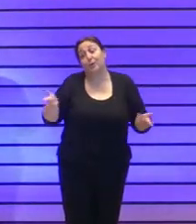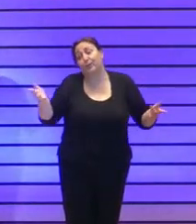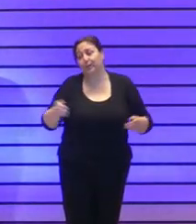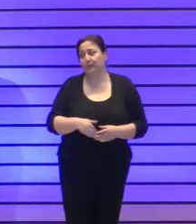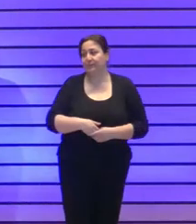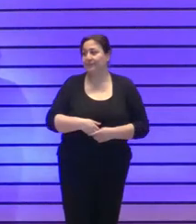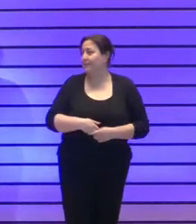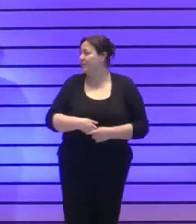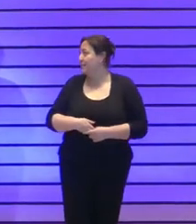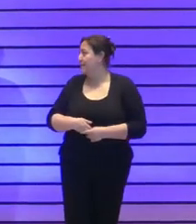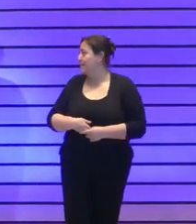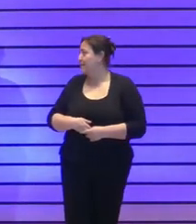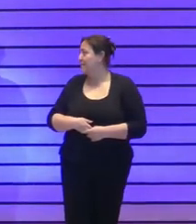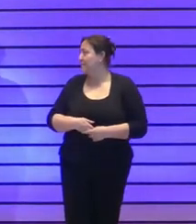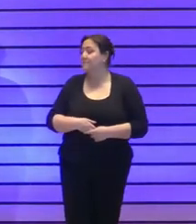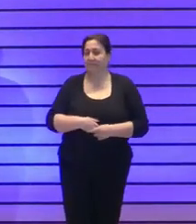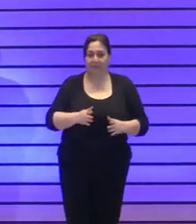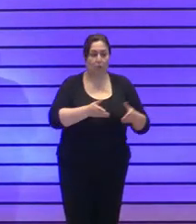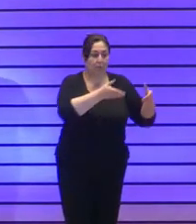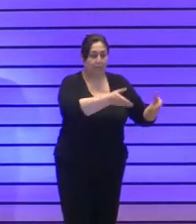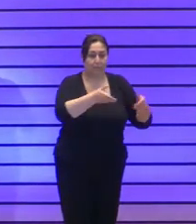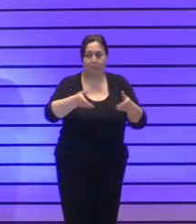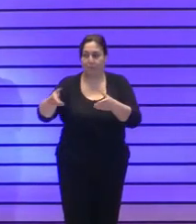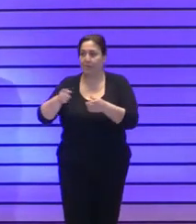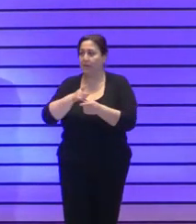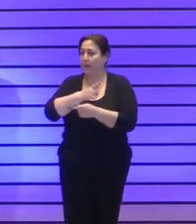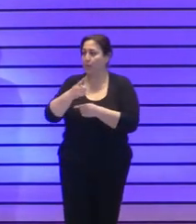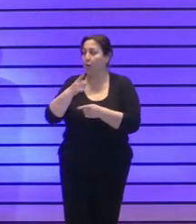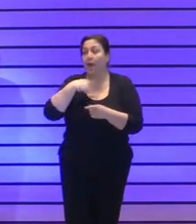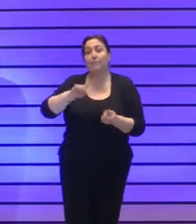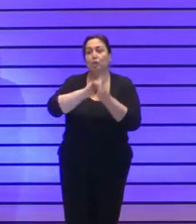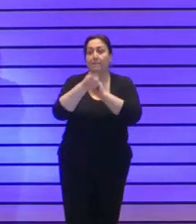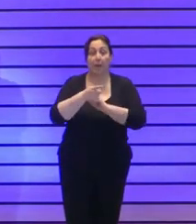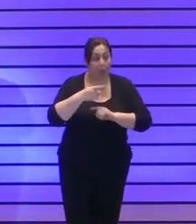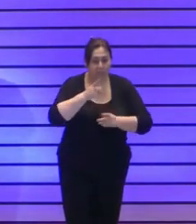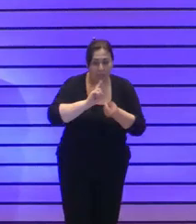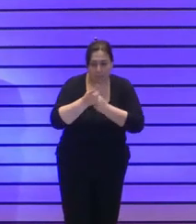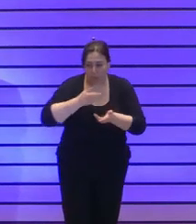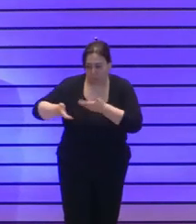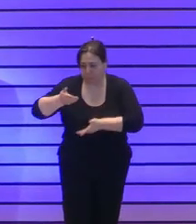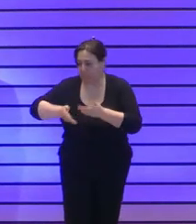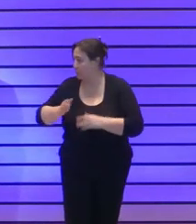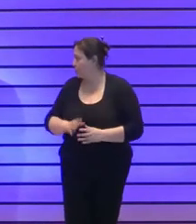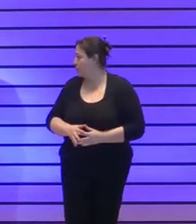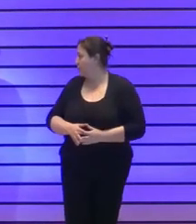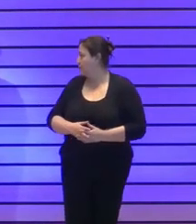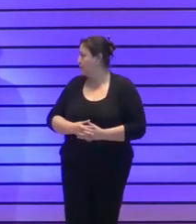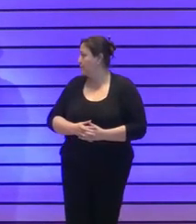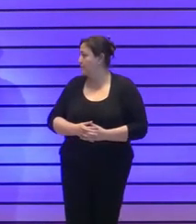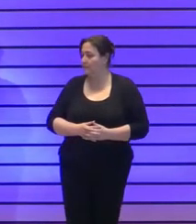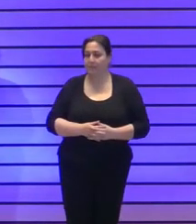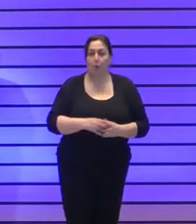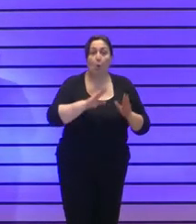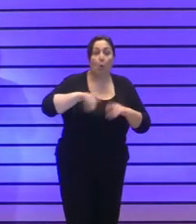De organizacional. Vamos a cambiar. Hemos hecho un cambio. Ah, pues genial. Medioambiental es el último. ¿Medioambiental el